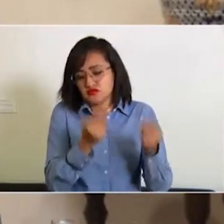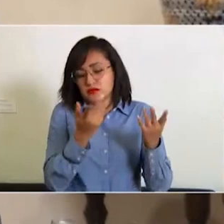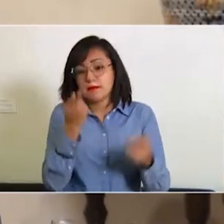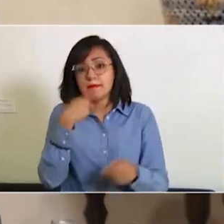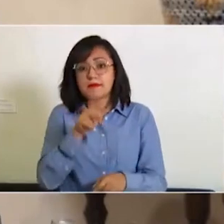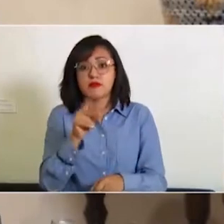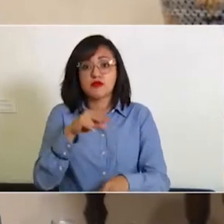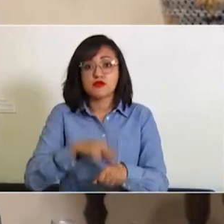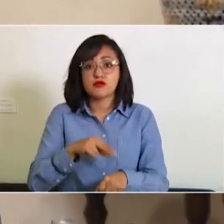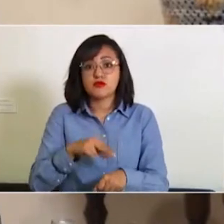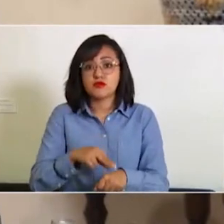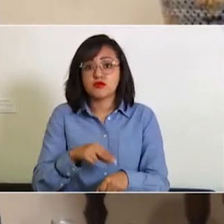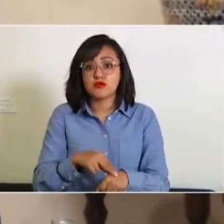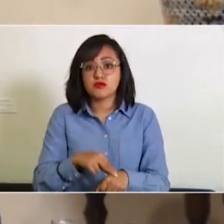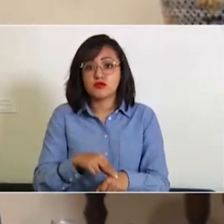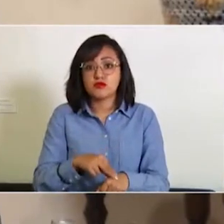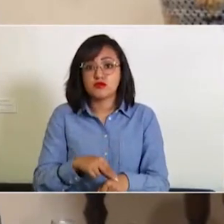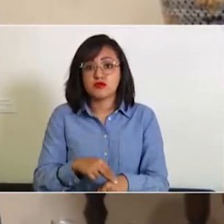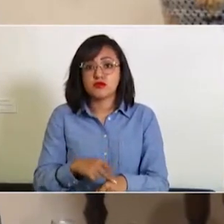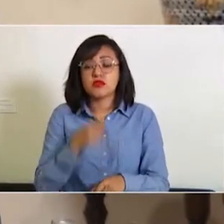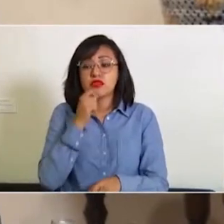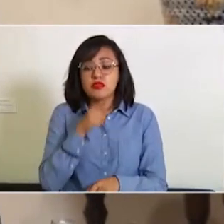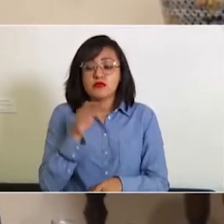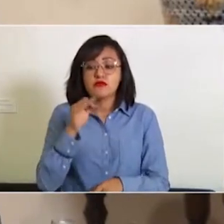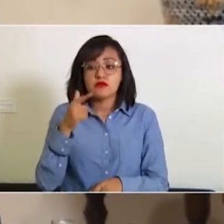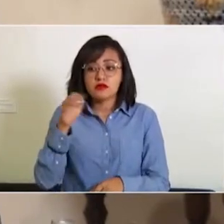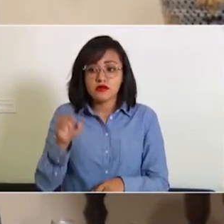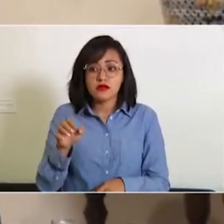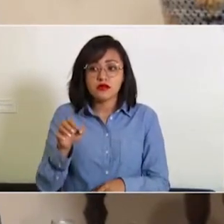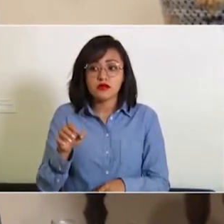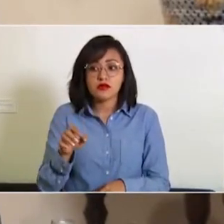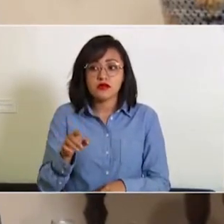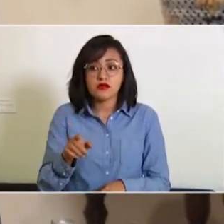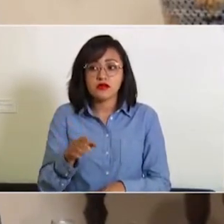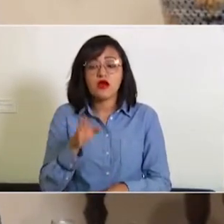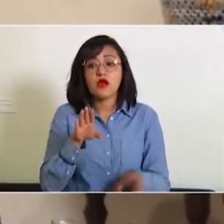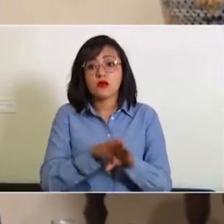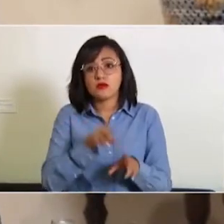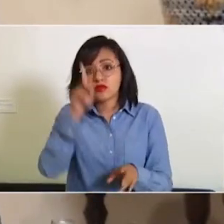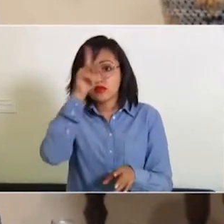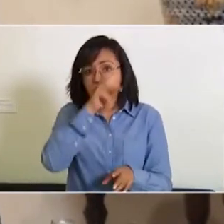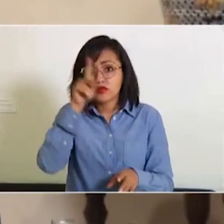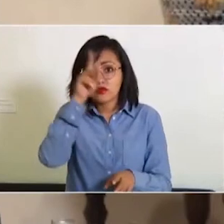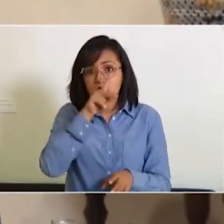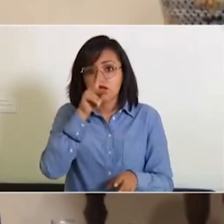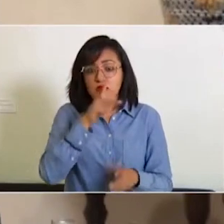médicos y la fiscalía con psicólogos